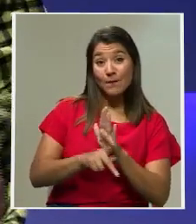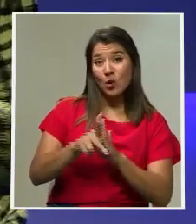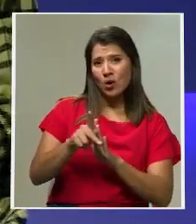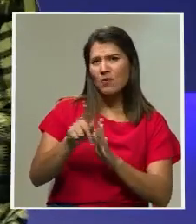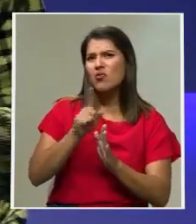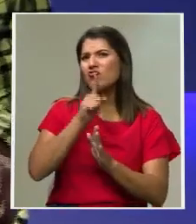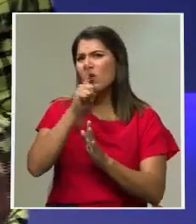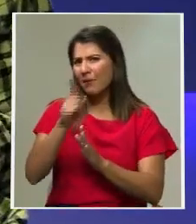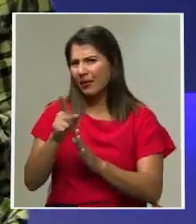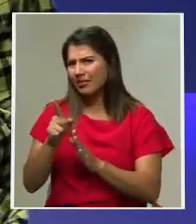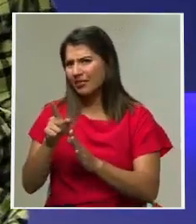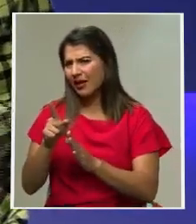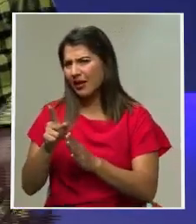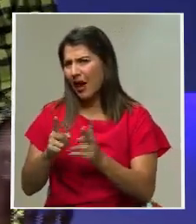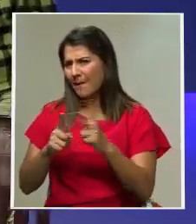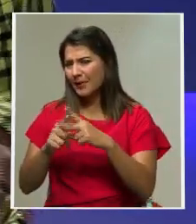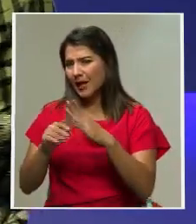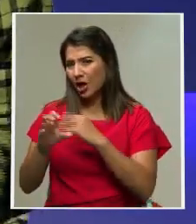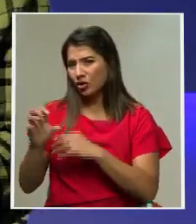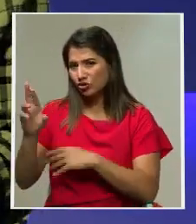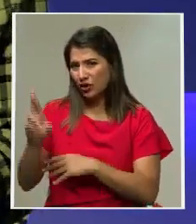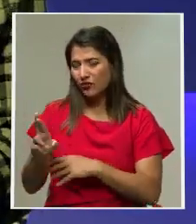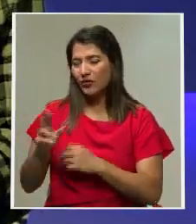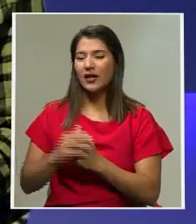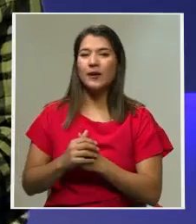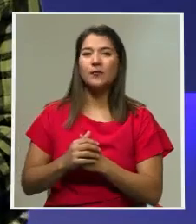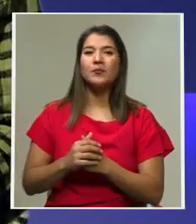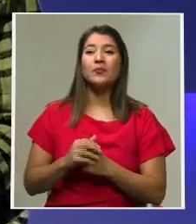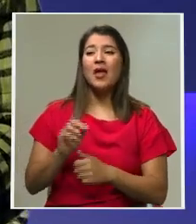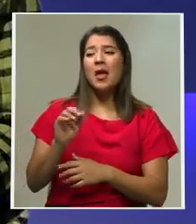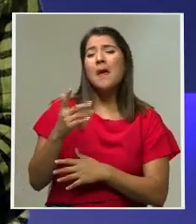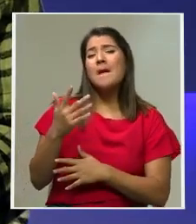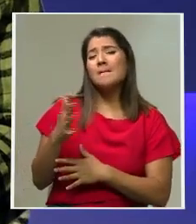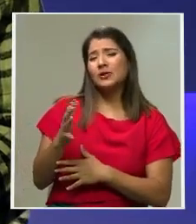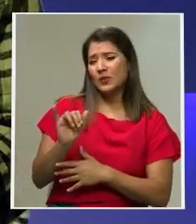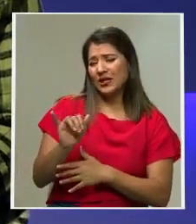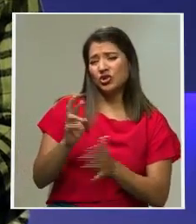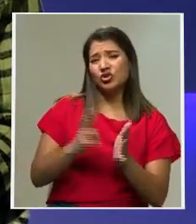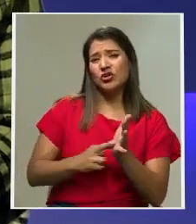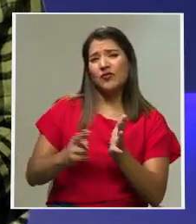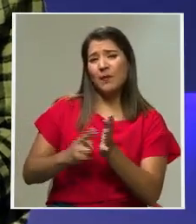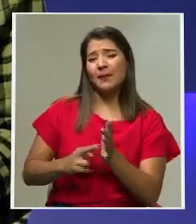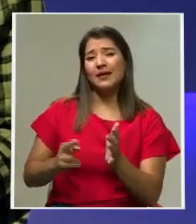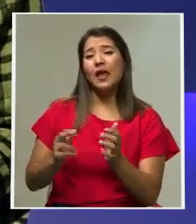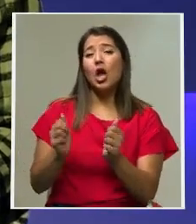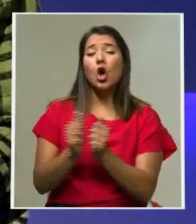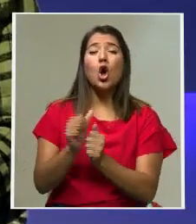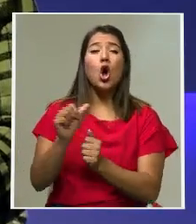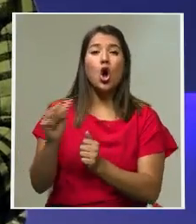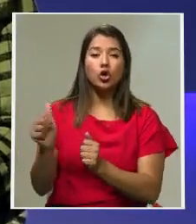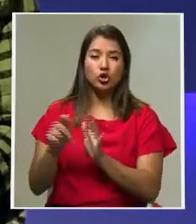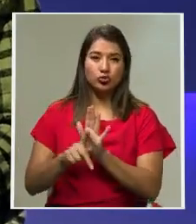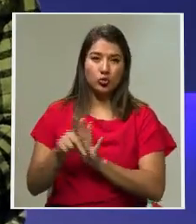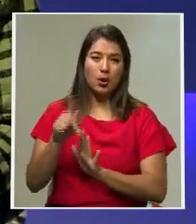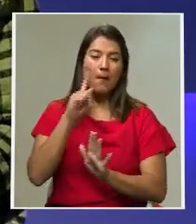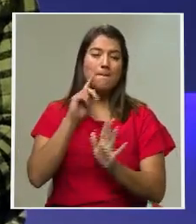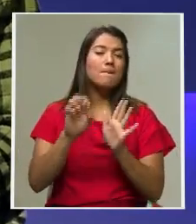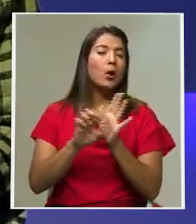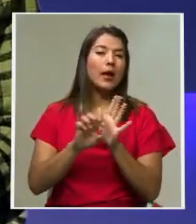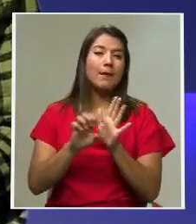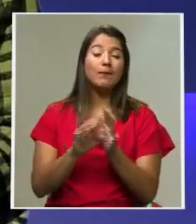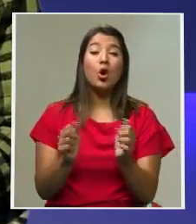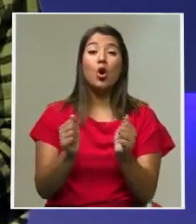Un poco ese ejercicio aparece replicado en varios momentos del libro con series distintas, por ejemplo en el caso